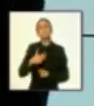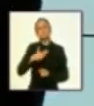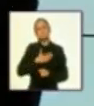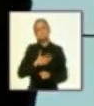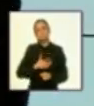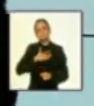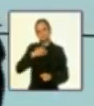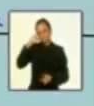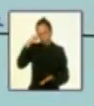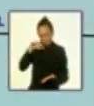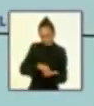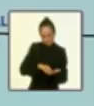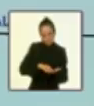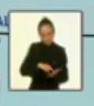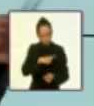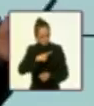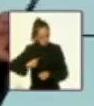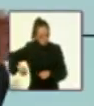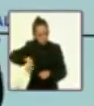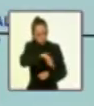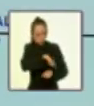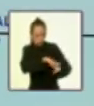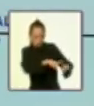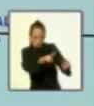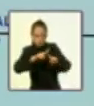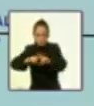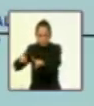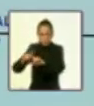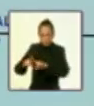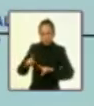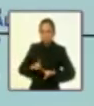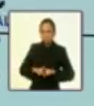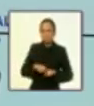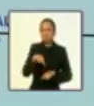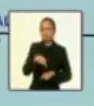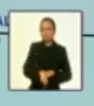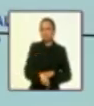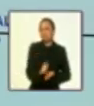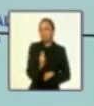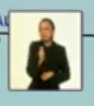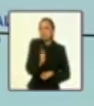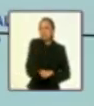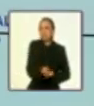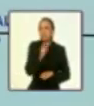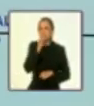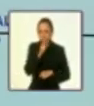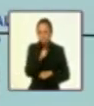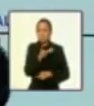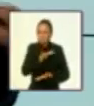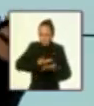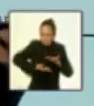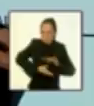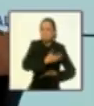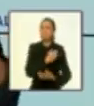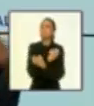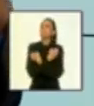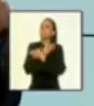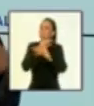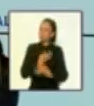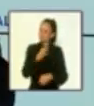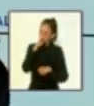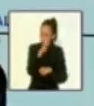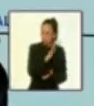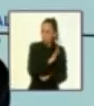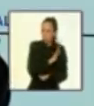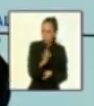descartarlo, porque creo que Mikel es un buen candidato. Ahora bien, el tema ahora es el Senado, porque si Morena se posiciona tan